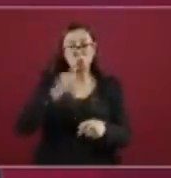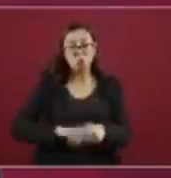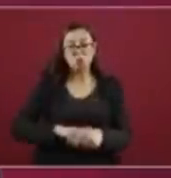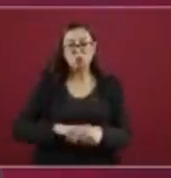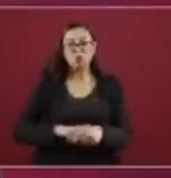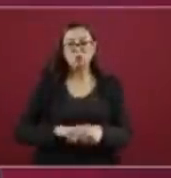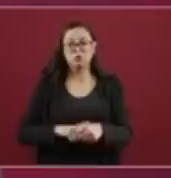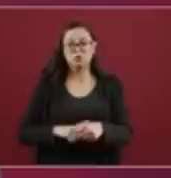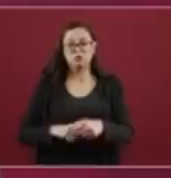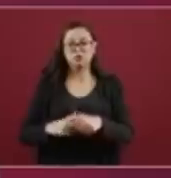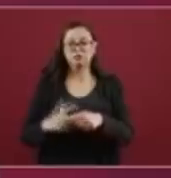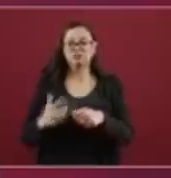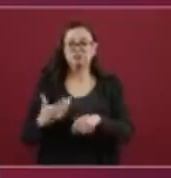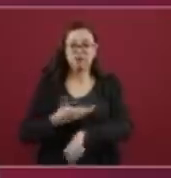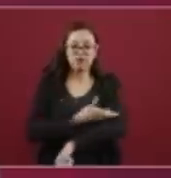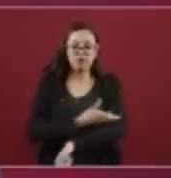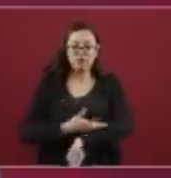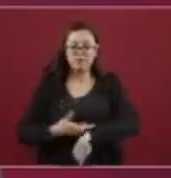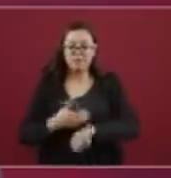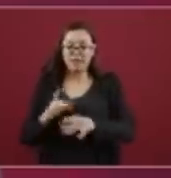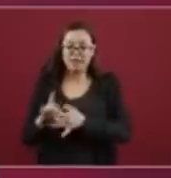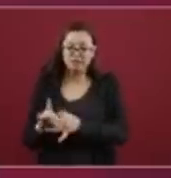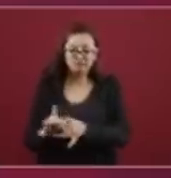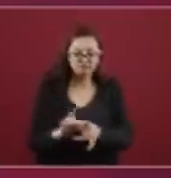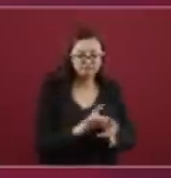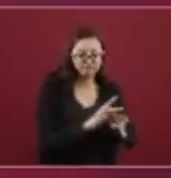la cohesión de las familias mexicanas,